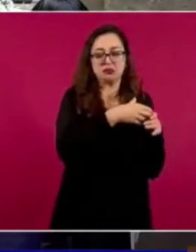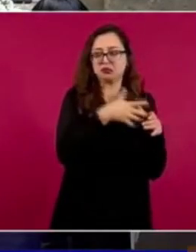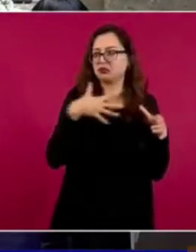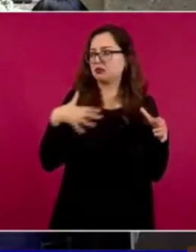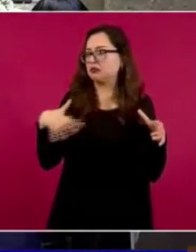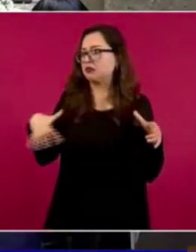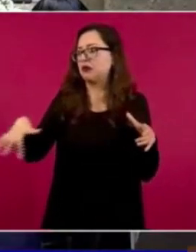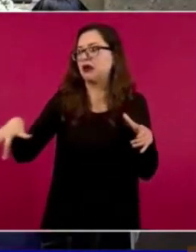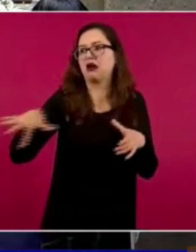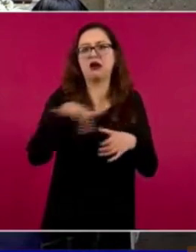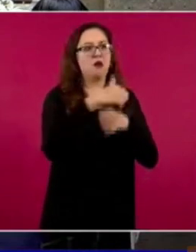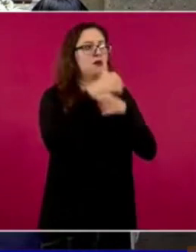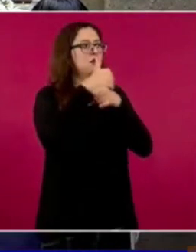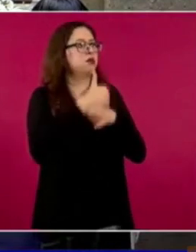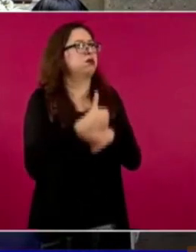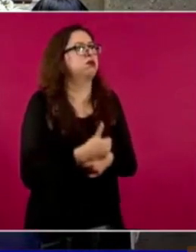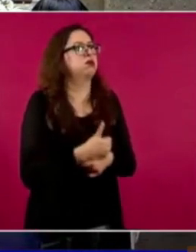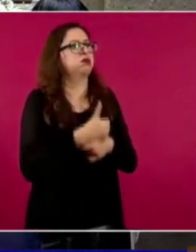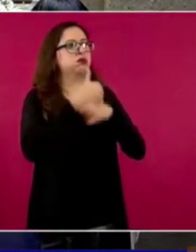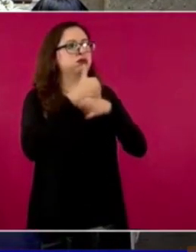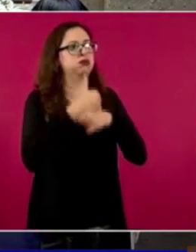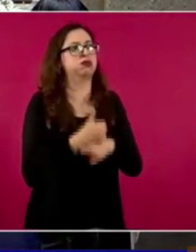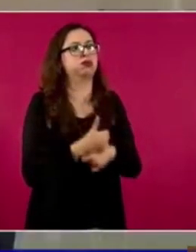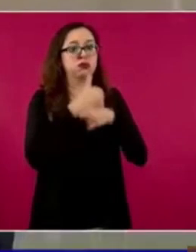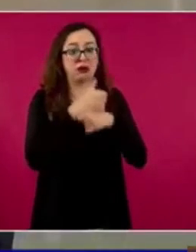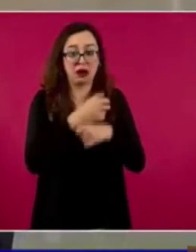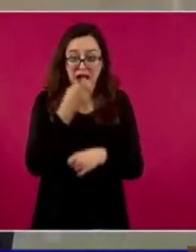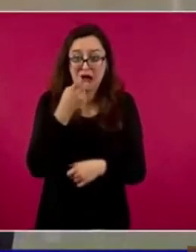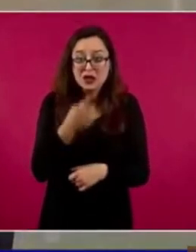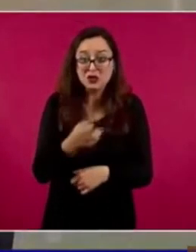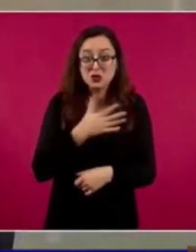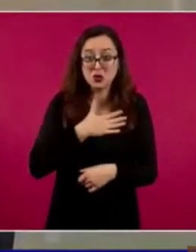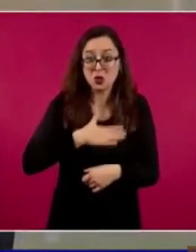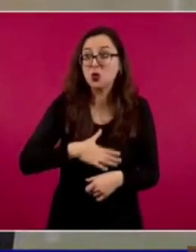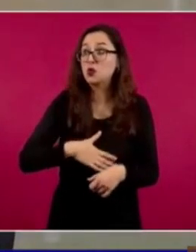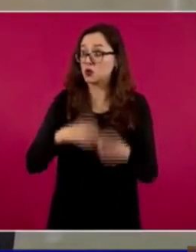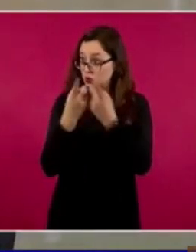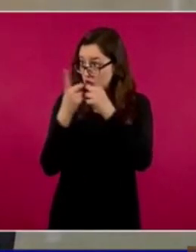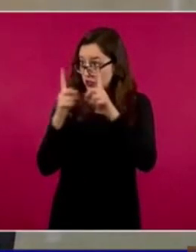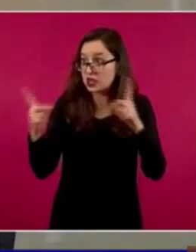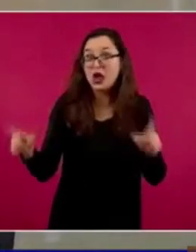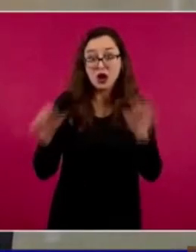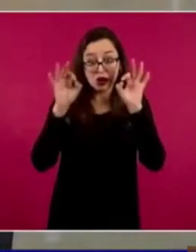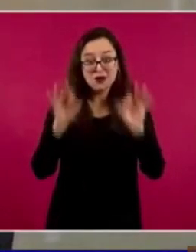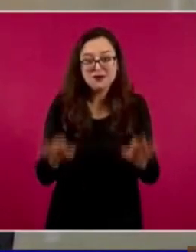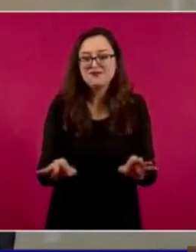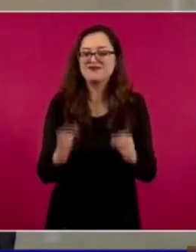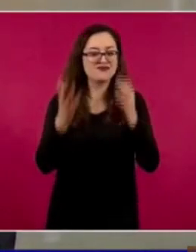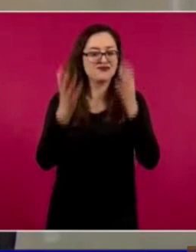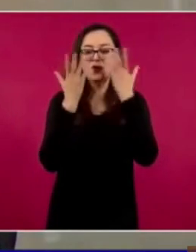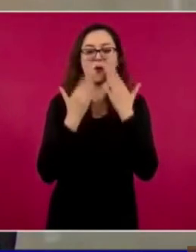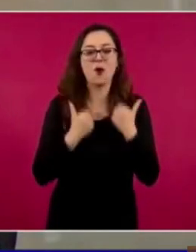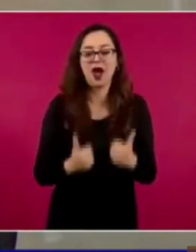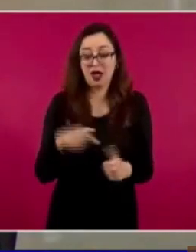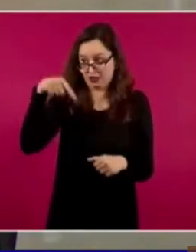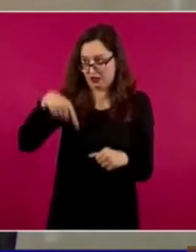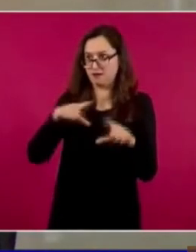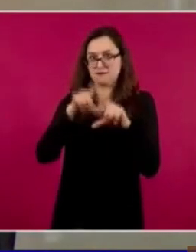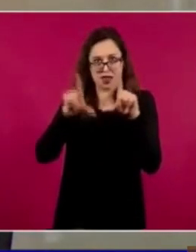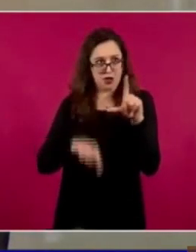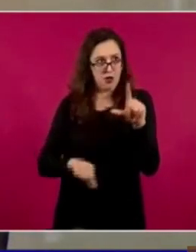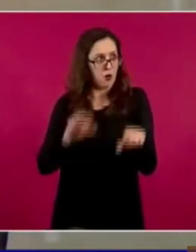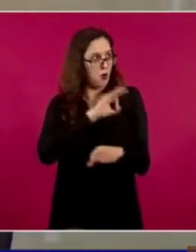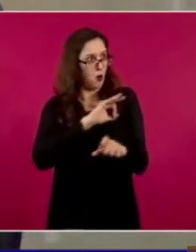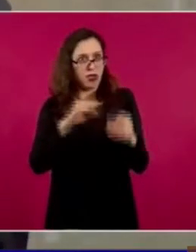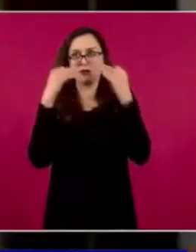la miseria pública, como lo vemos en México. En cambio, el